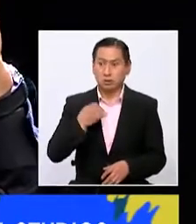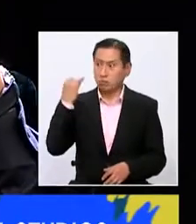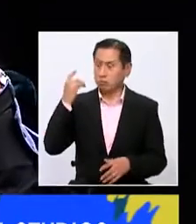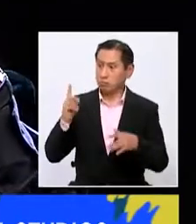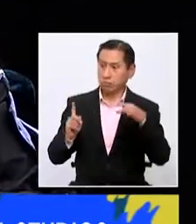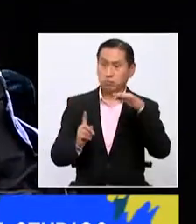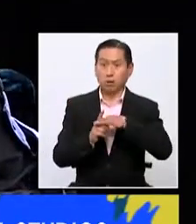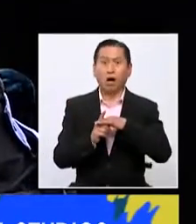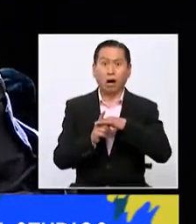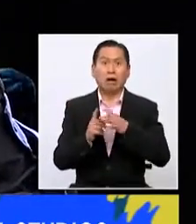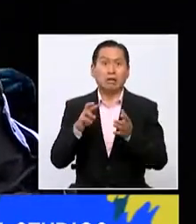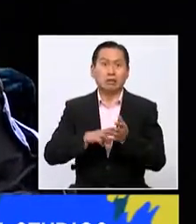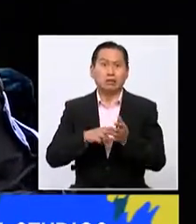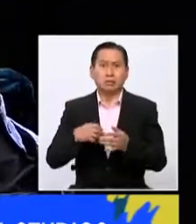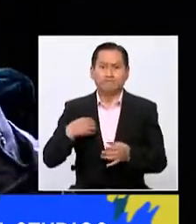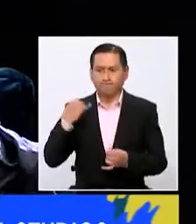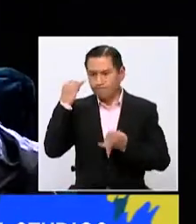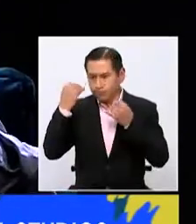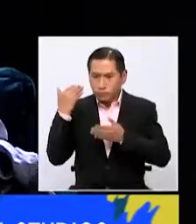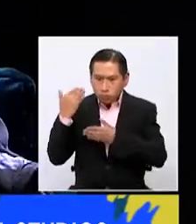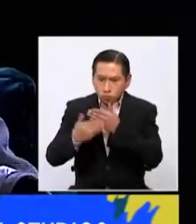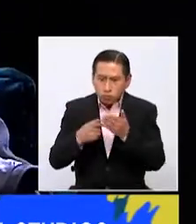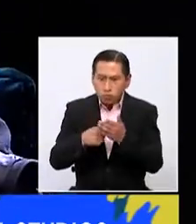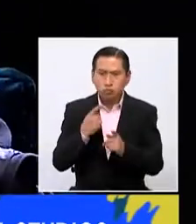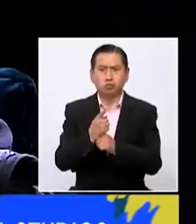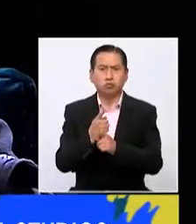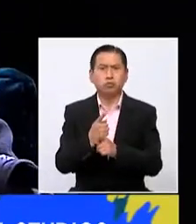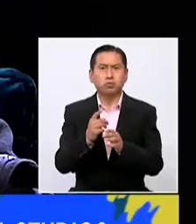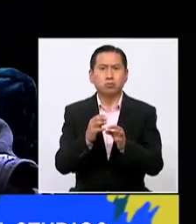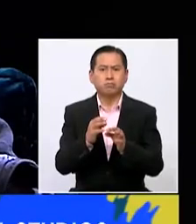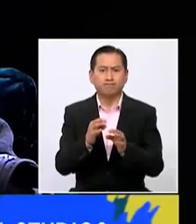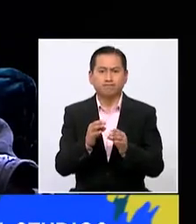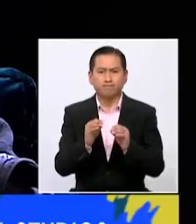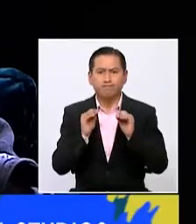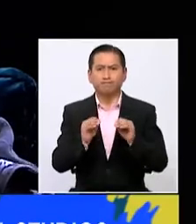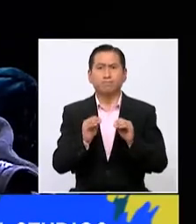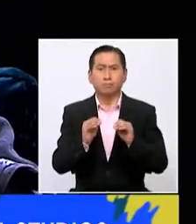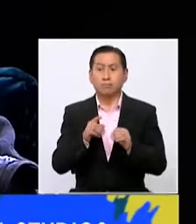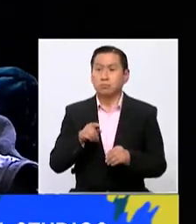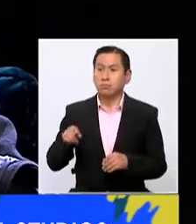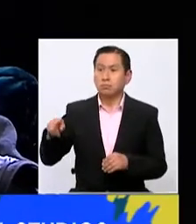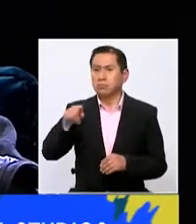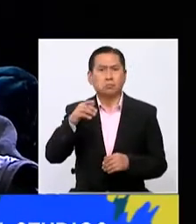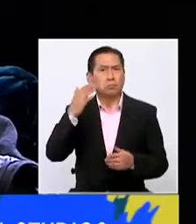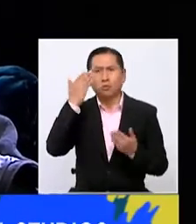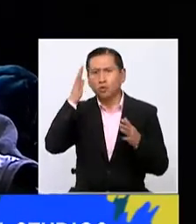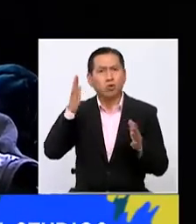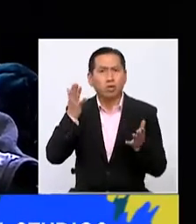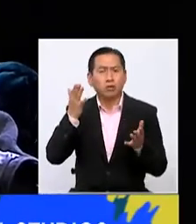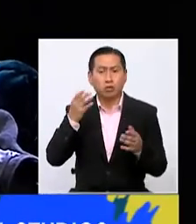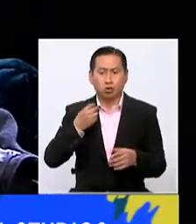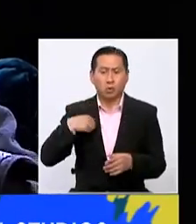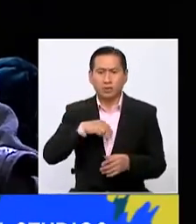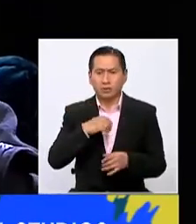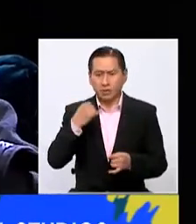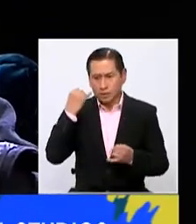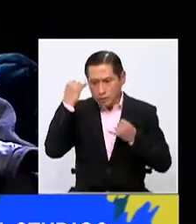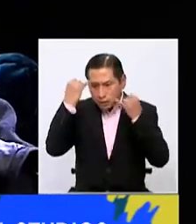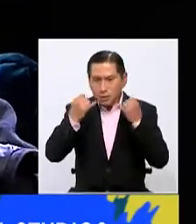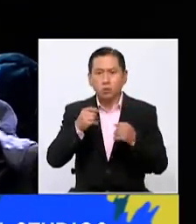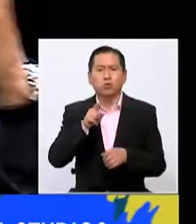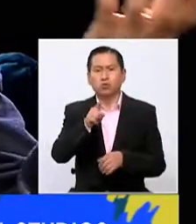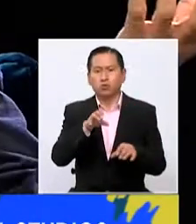el recorrido para materializarla es muy largo. Las personas no tienen ni idea lo que hacemos nosotros, lo que haces